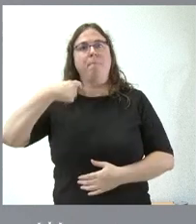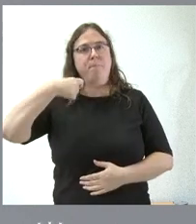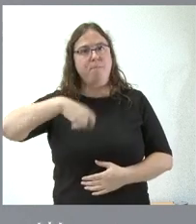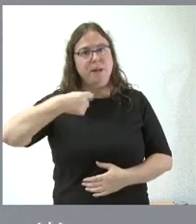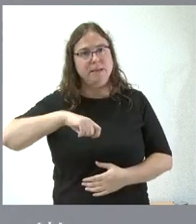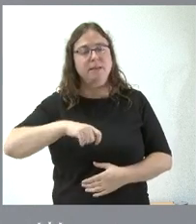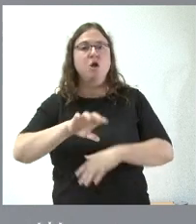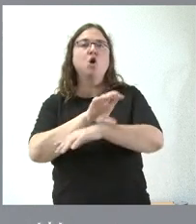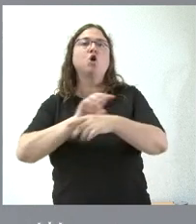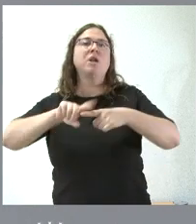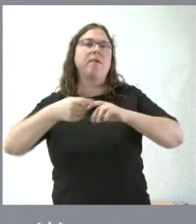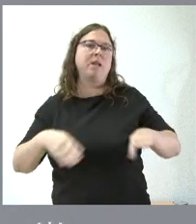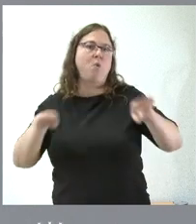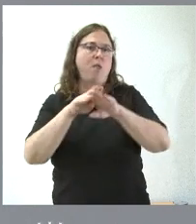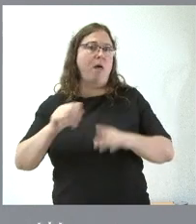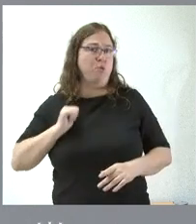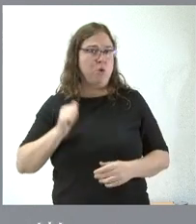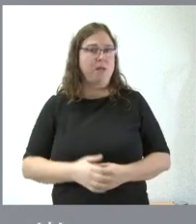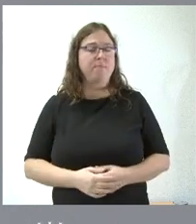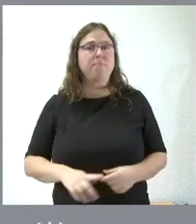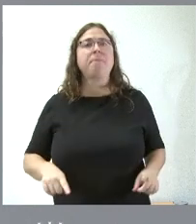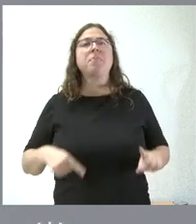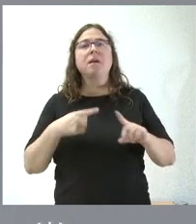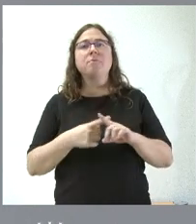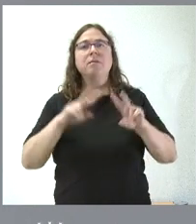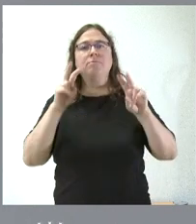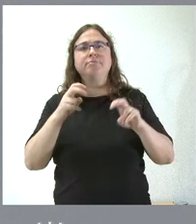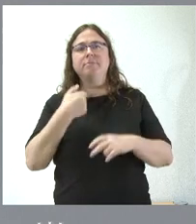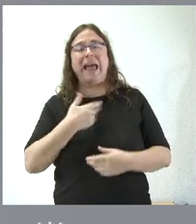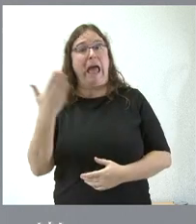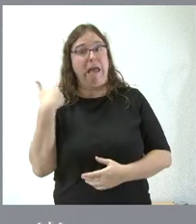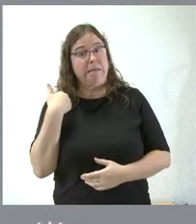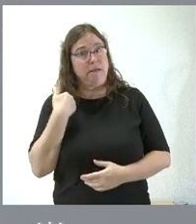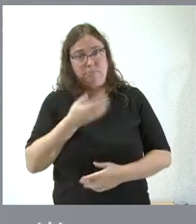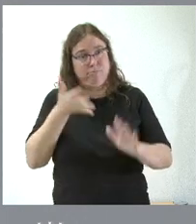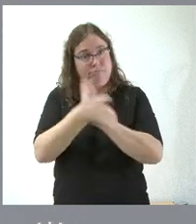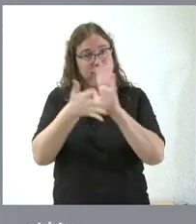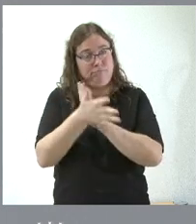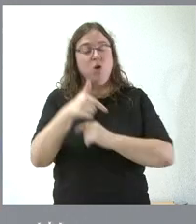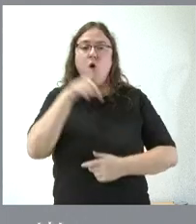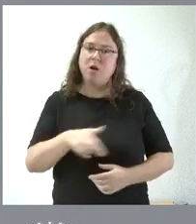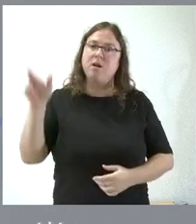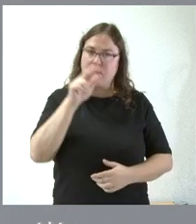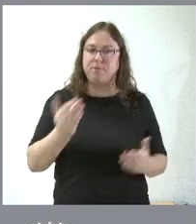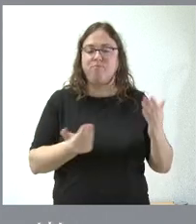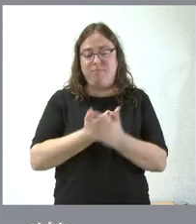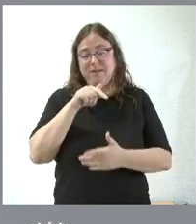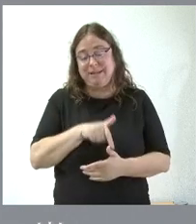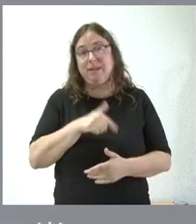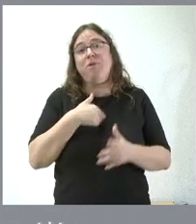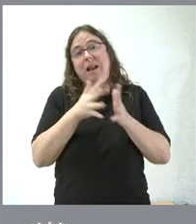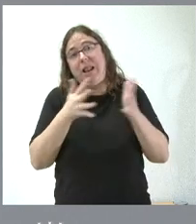consejera de familia igualdad de oportunidades en este ámbito y que es la que relaté ayer mismo y la que insistido esta mañana quizá con más